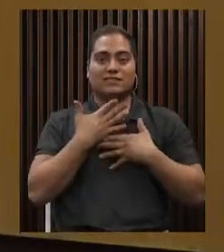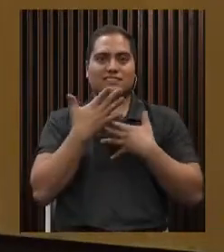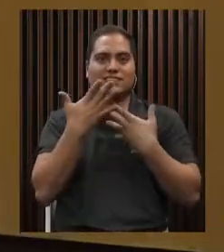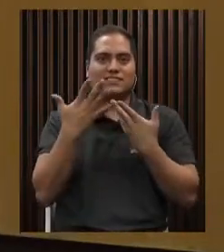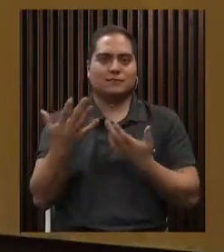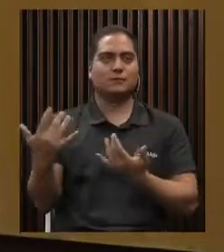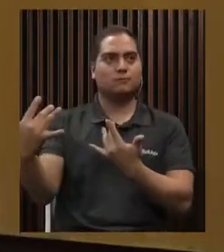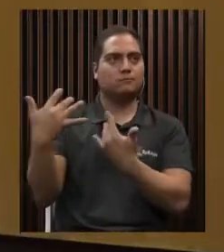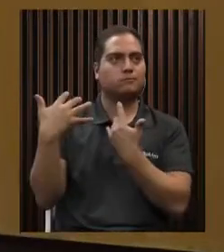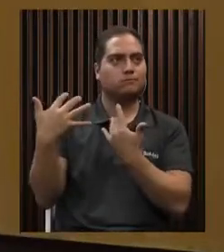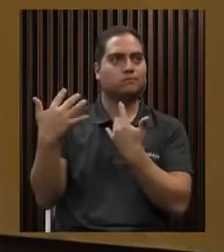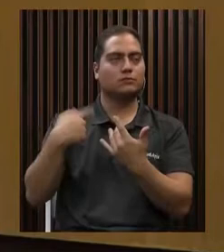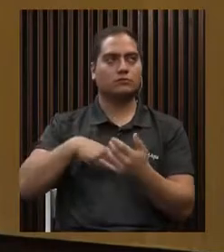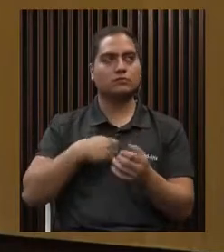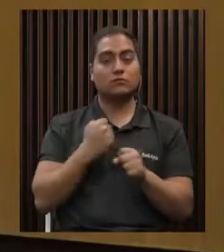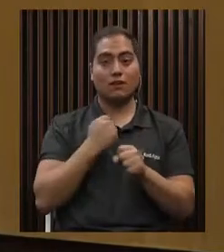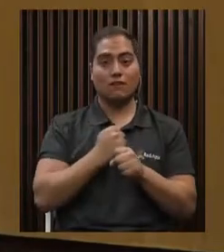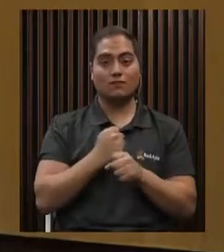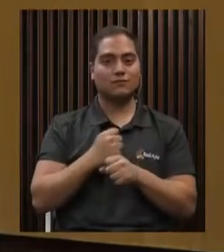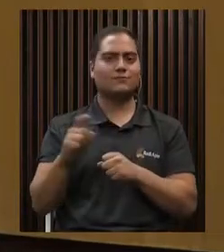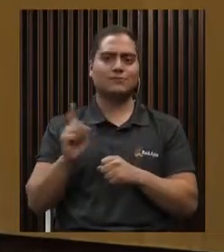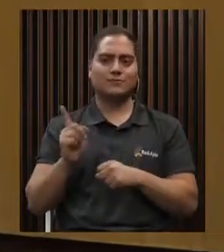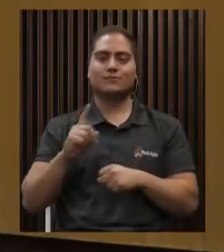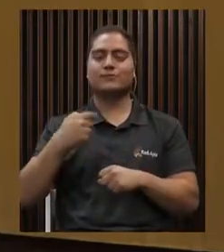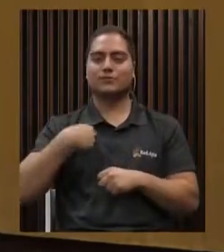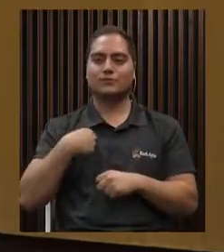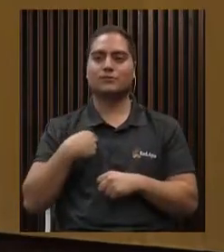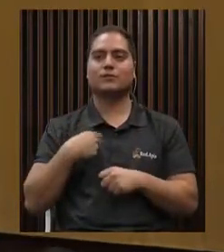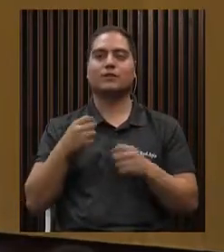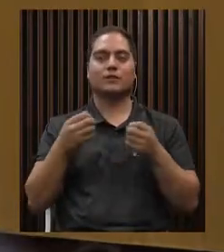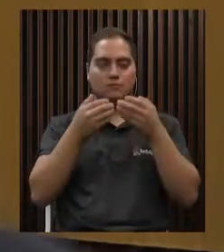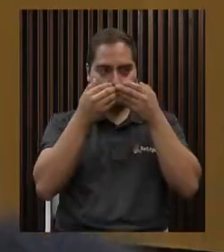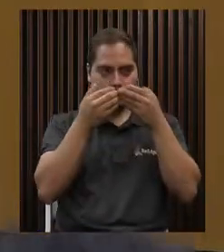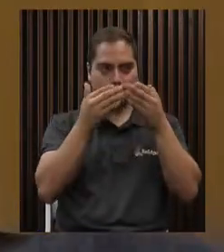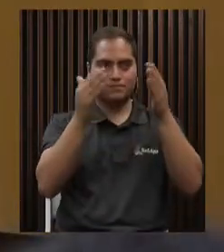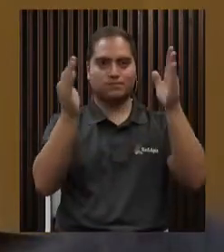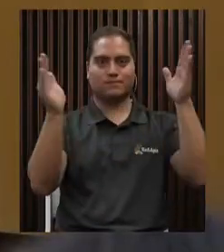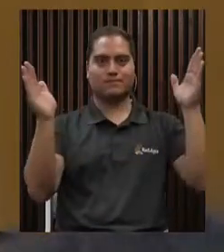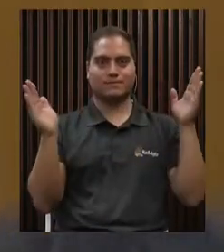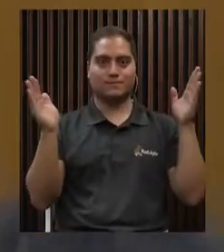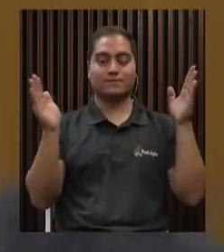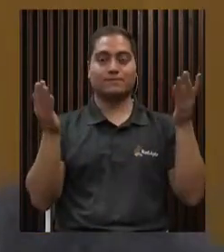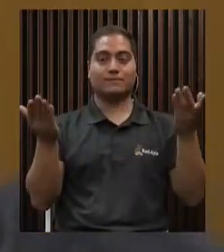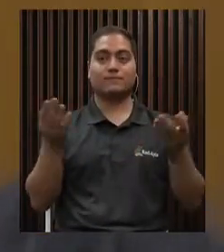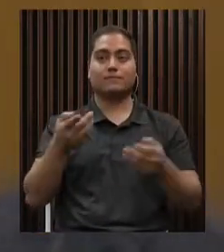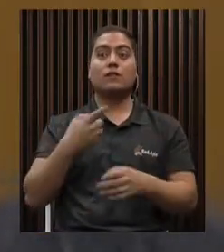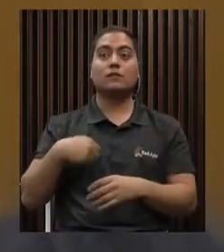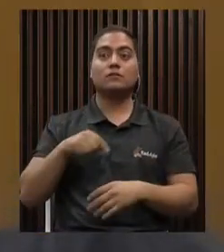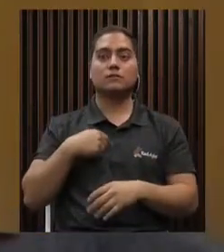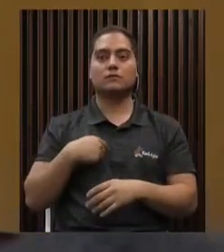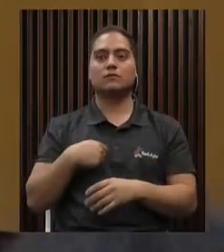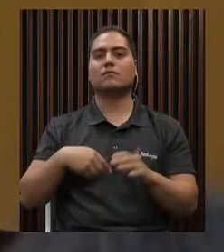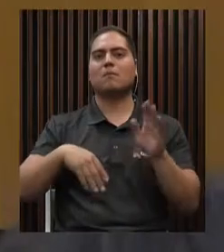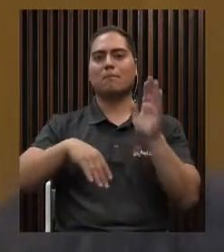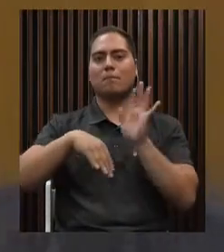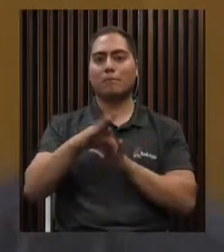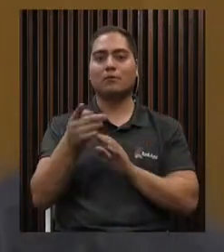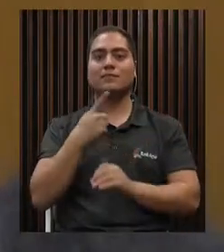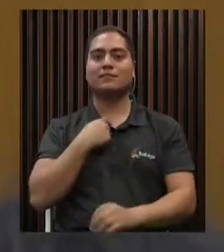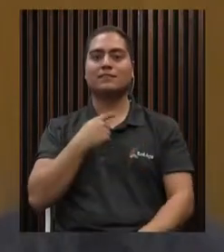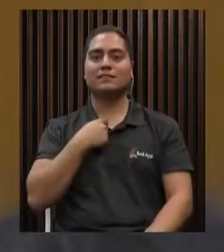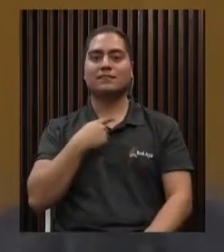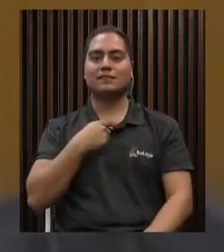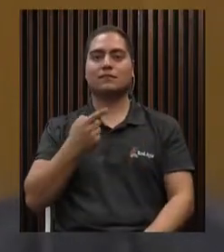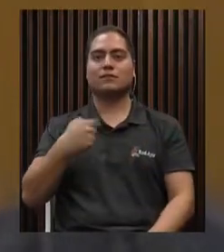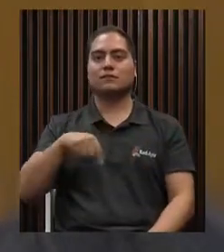trabajo que hacemos y hacerlo lo más abierto que podamos. Y nuestro mayor interés es cómo se sienten